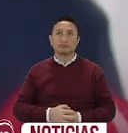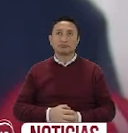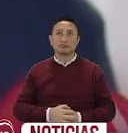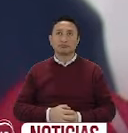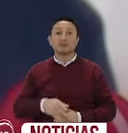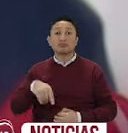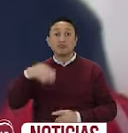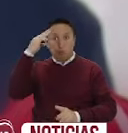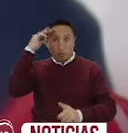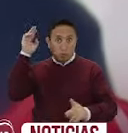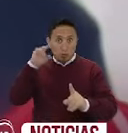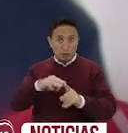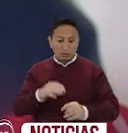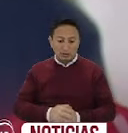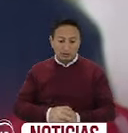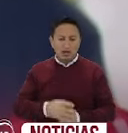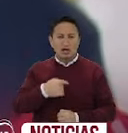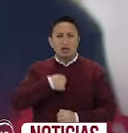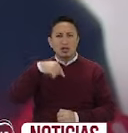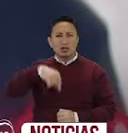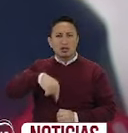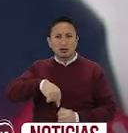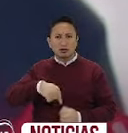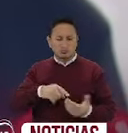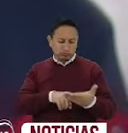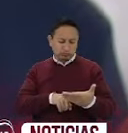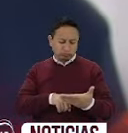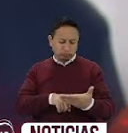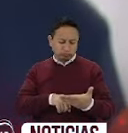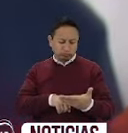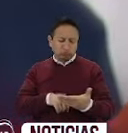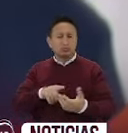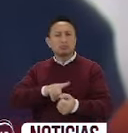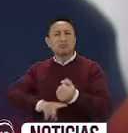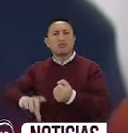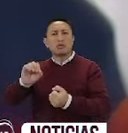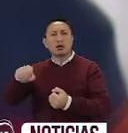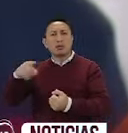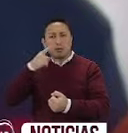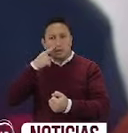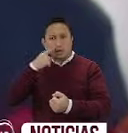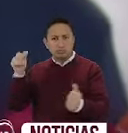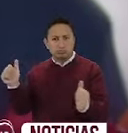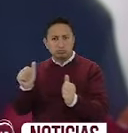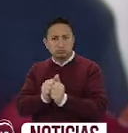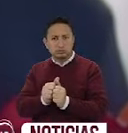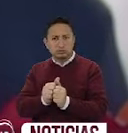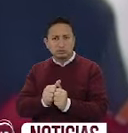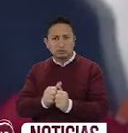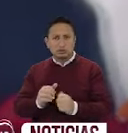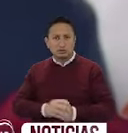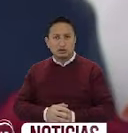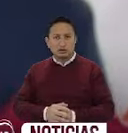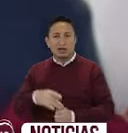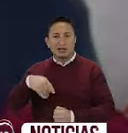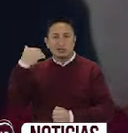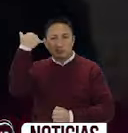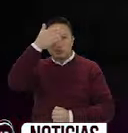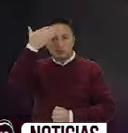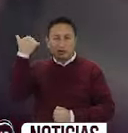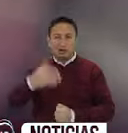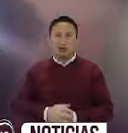escribió por la aplicación indicándome que iban a recoger a los hermanos y luego a su papá. Entonces ese fue el modo que